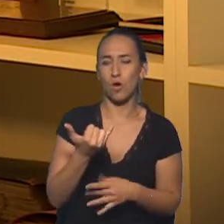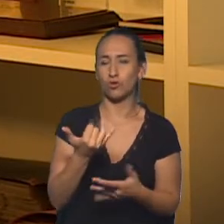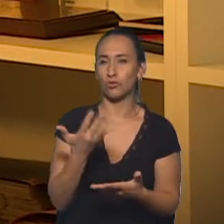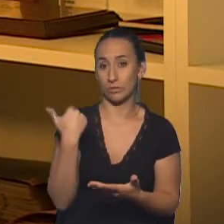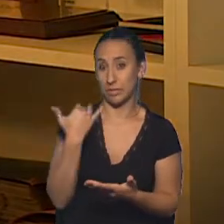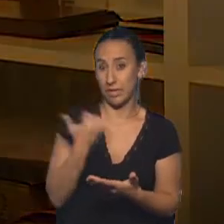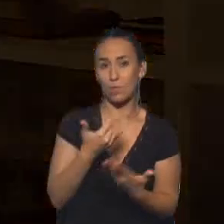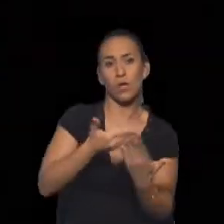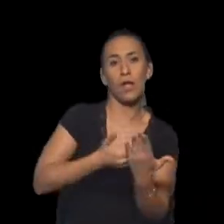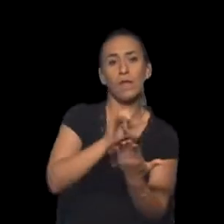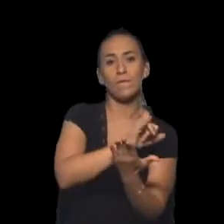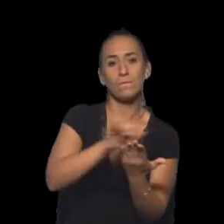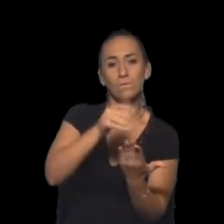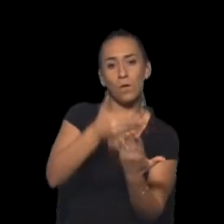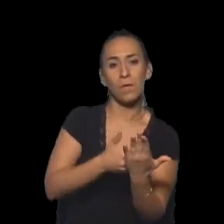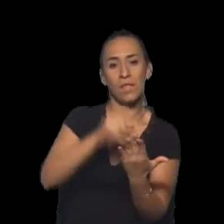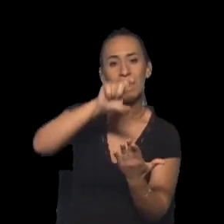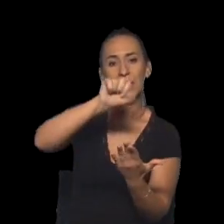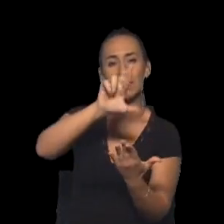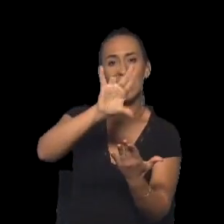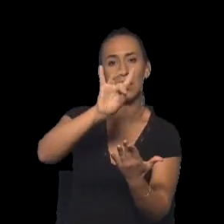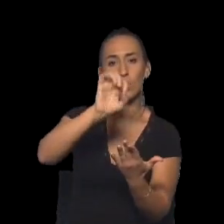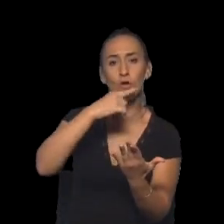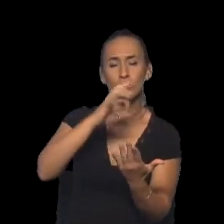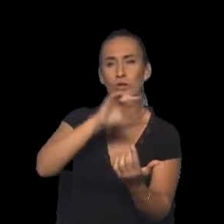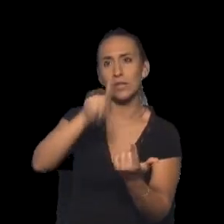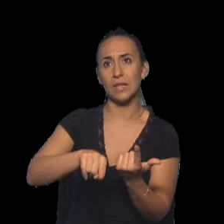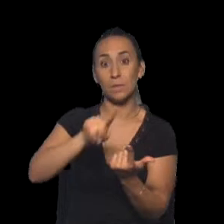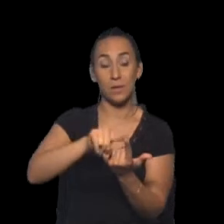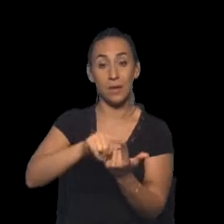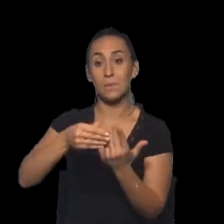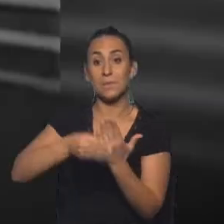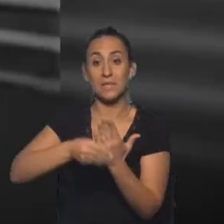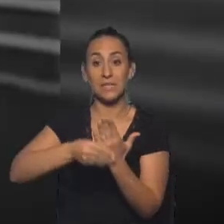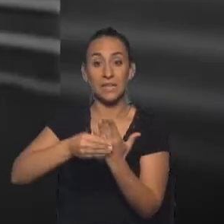los informes de Jeffrey Cardoso y del Ministerio